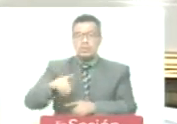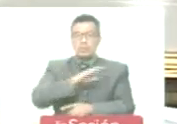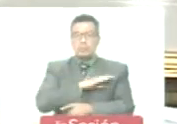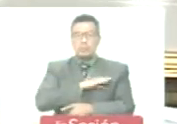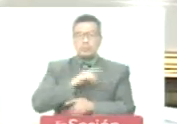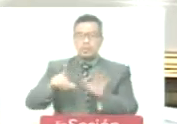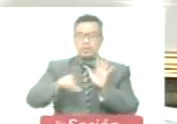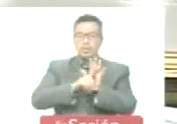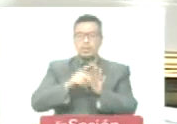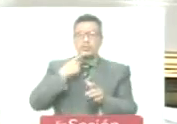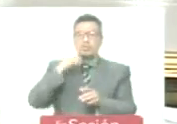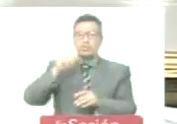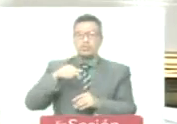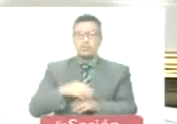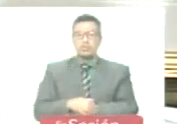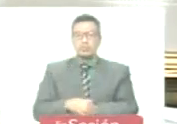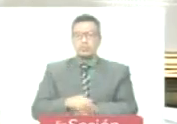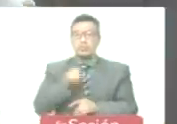ley. Bueno, presidente,